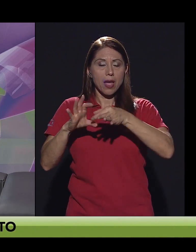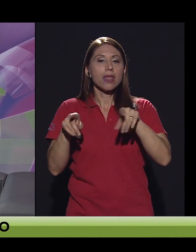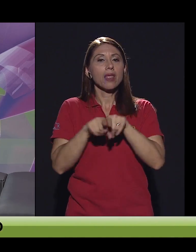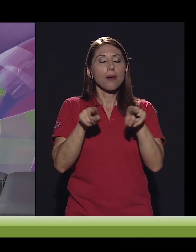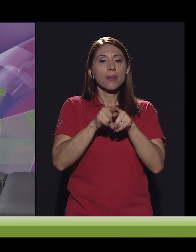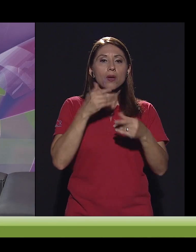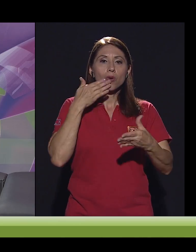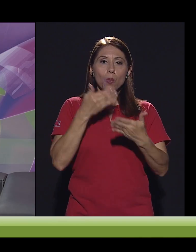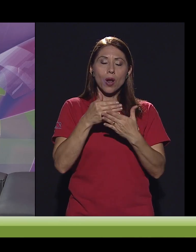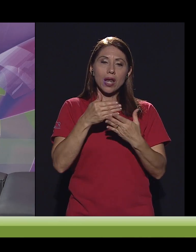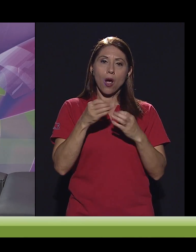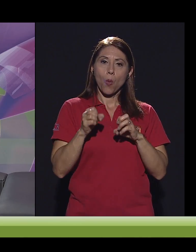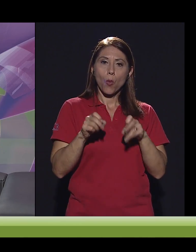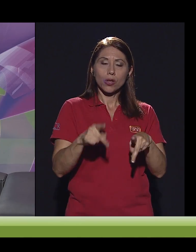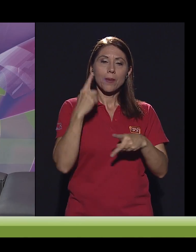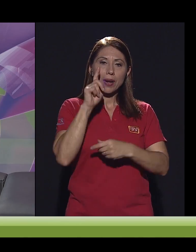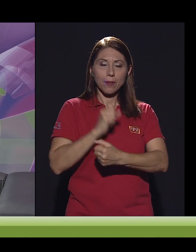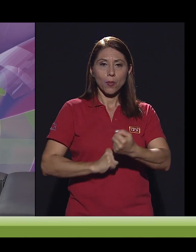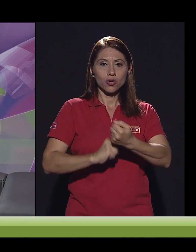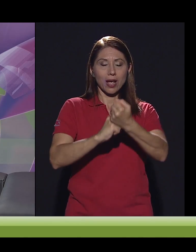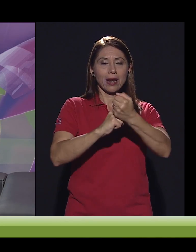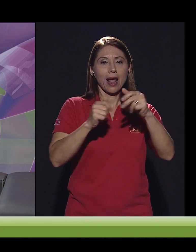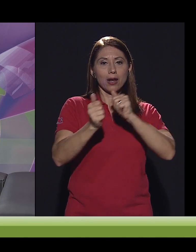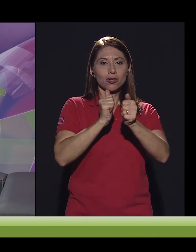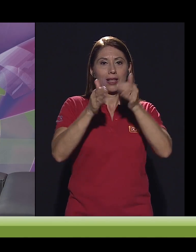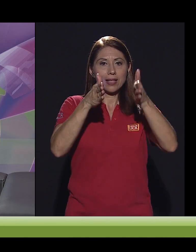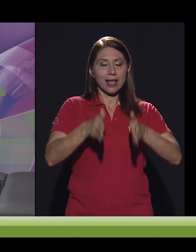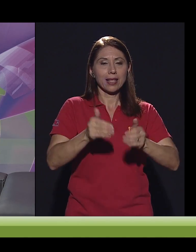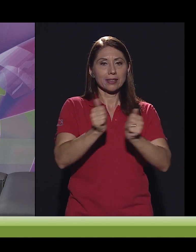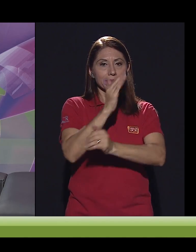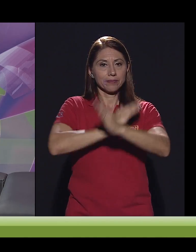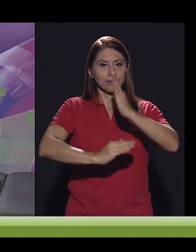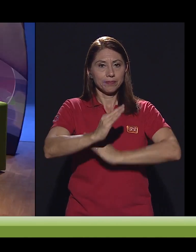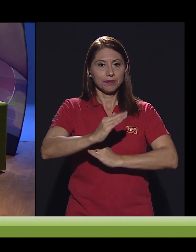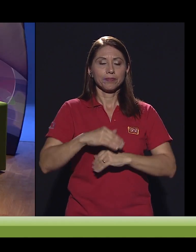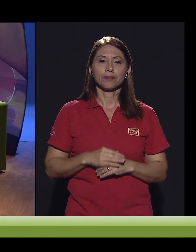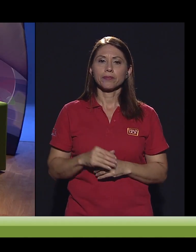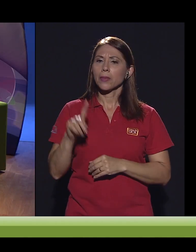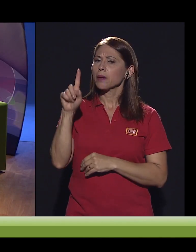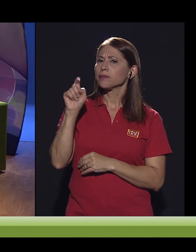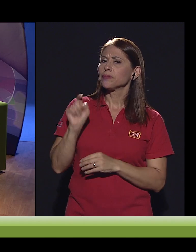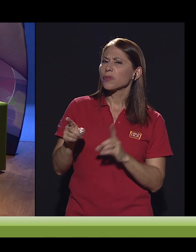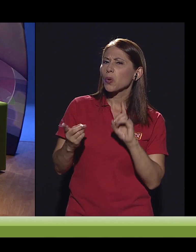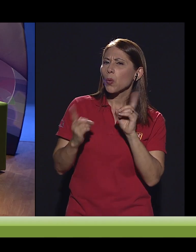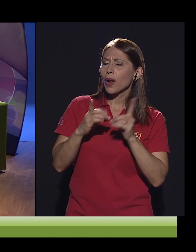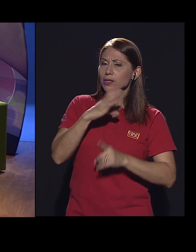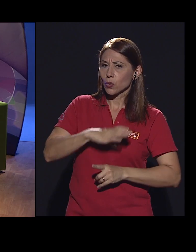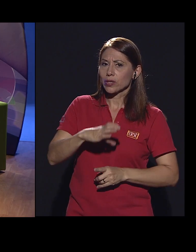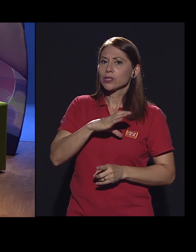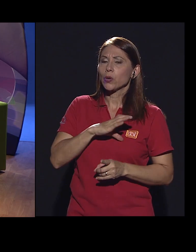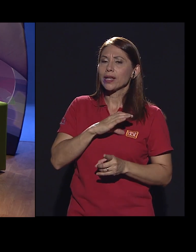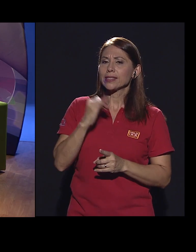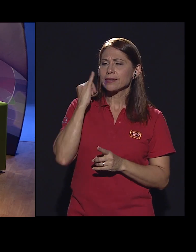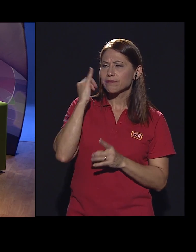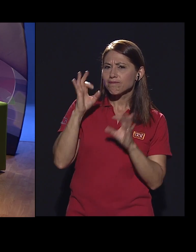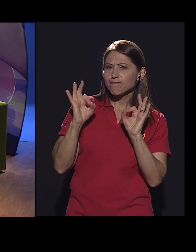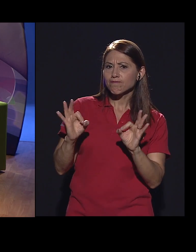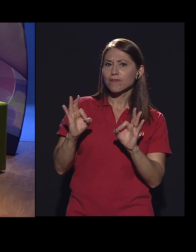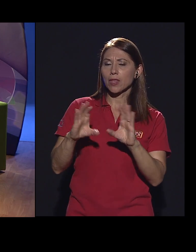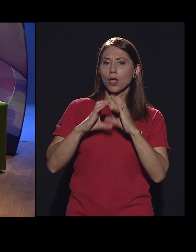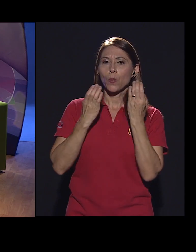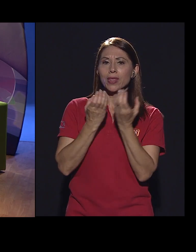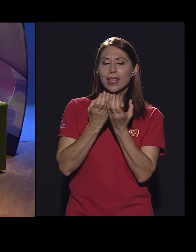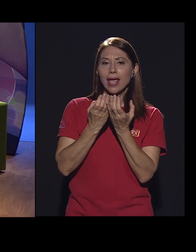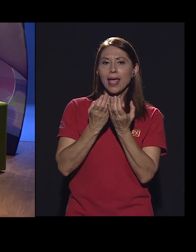buena opción que tenemos también de apoyar a los atletas paralímpicos. ¿Cuáles son las condiciones idóneas que debe tener este